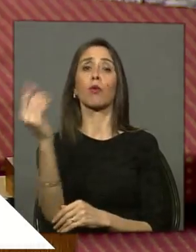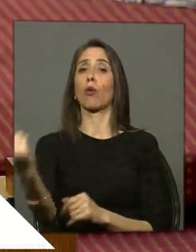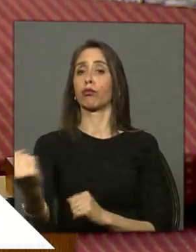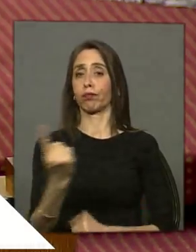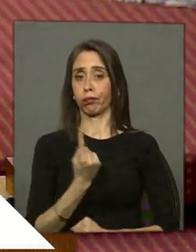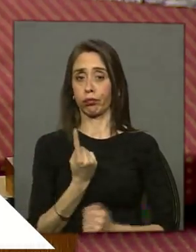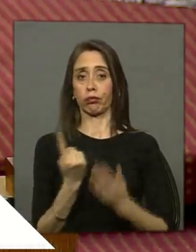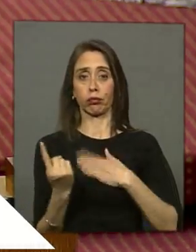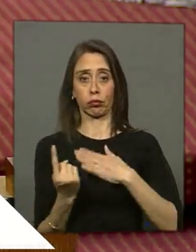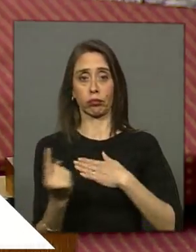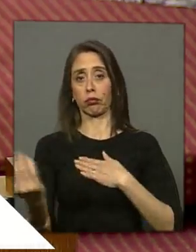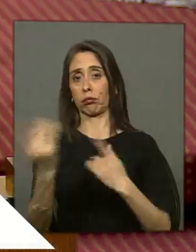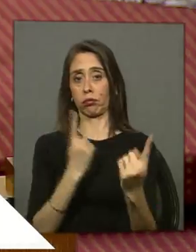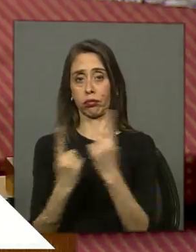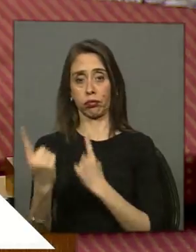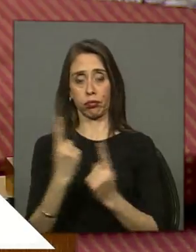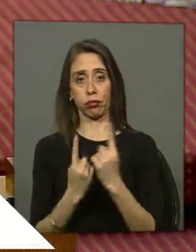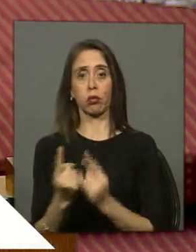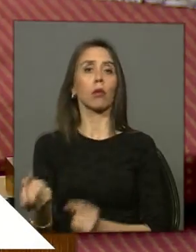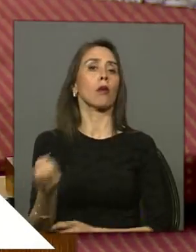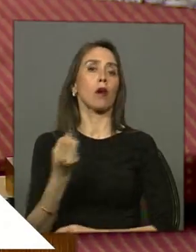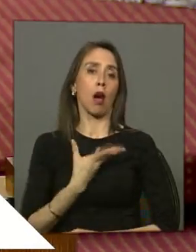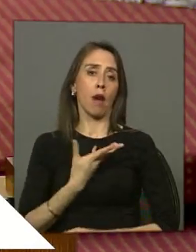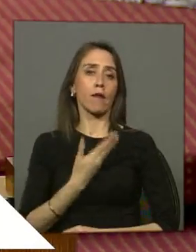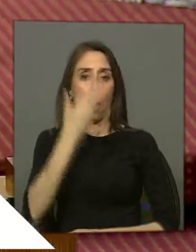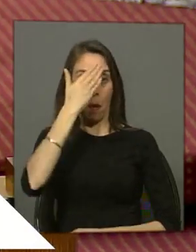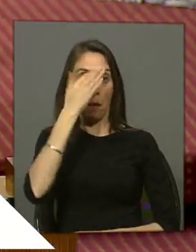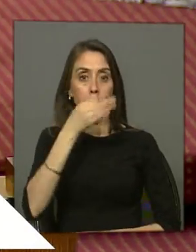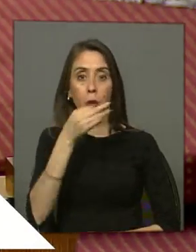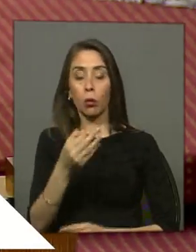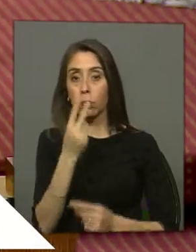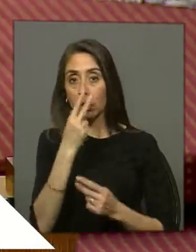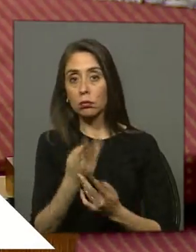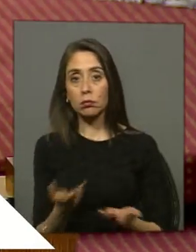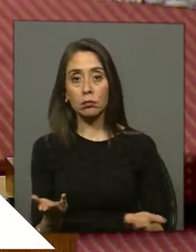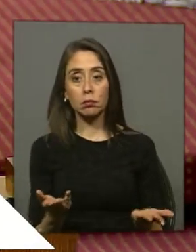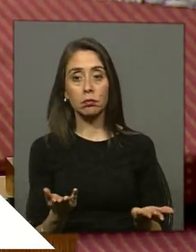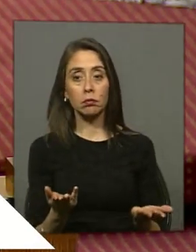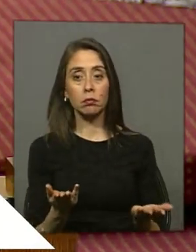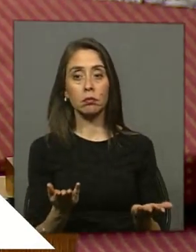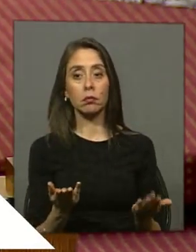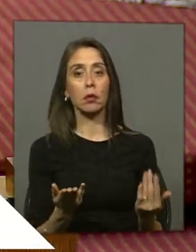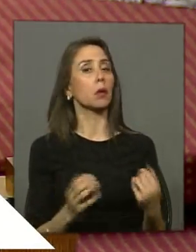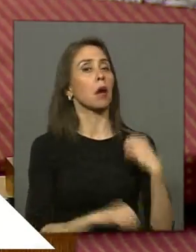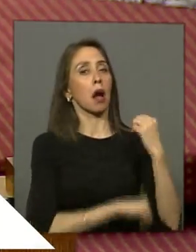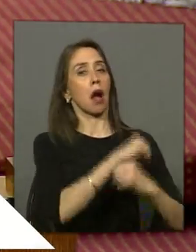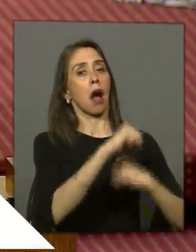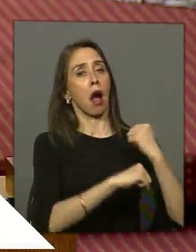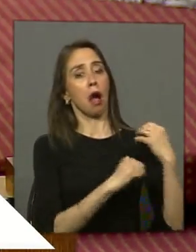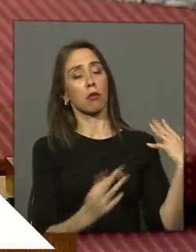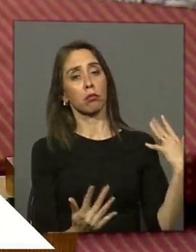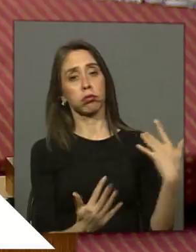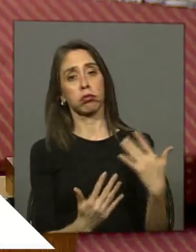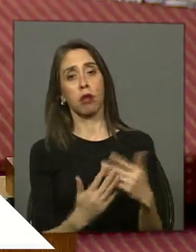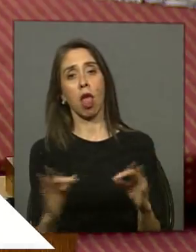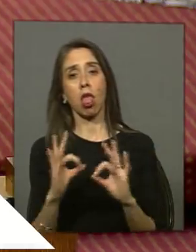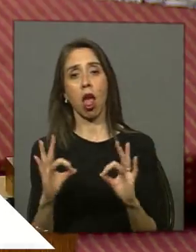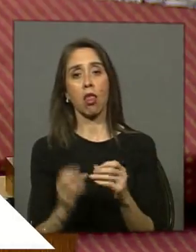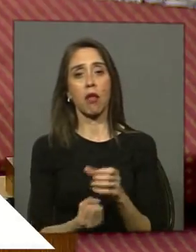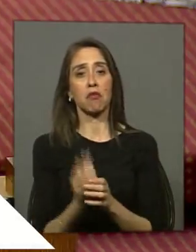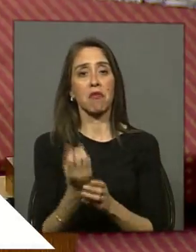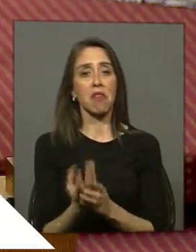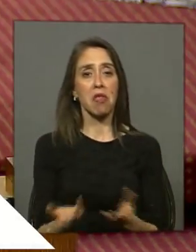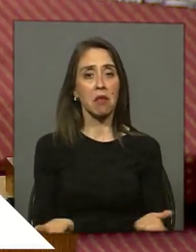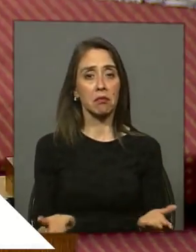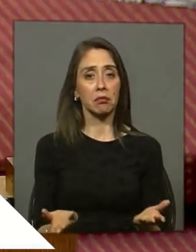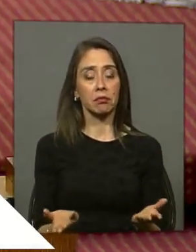y me han pedido manifestarle su preocupación pues no ven pasar ven pasar al tiempo sin que haya novedades concretas